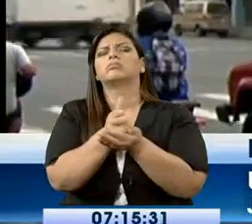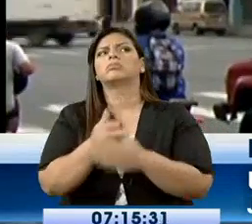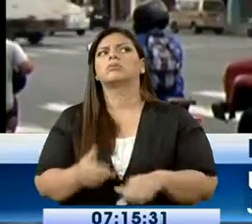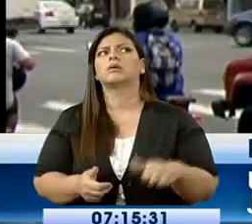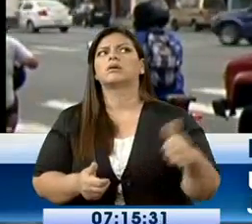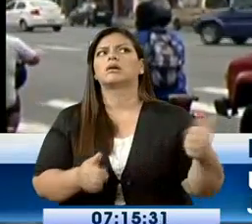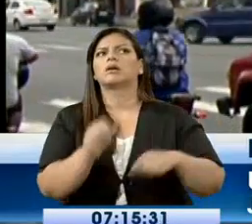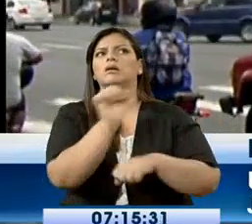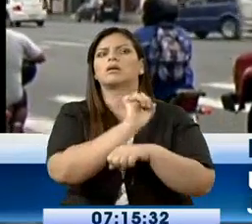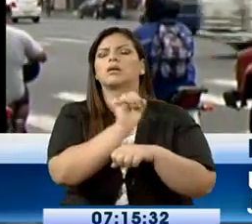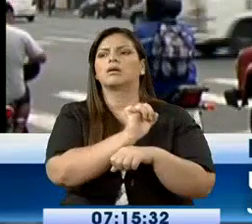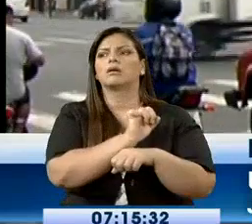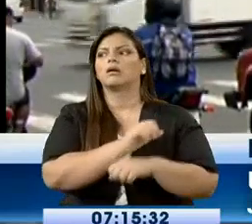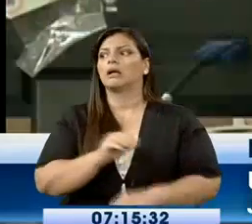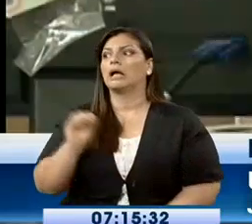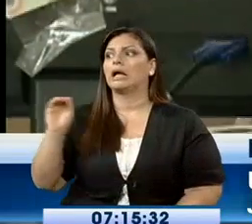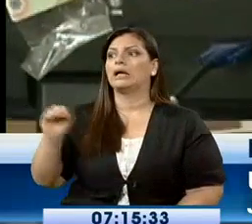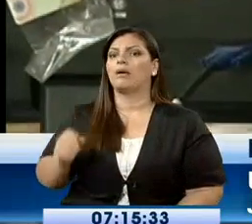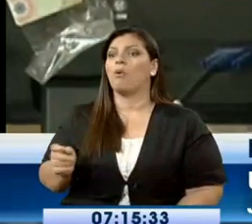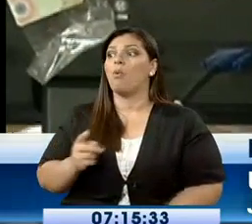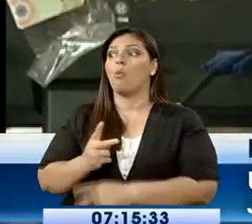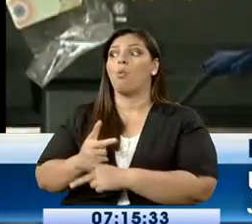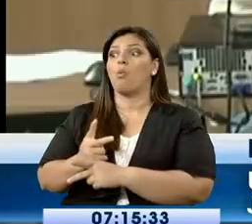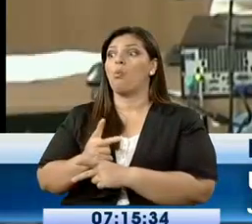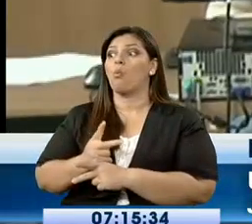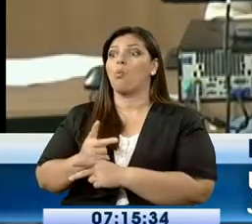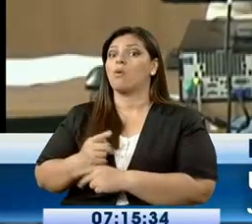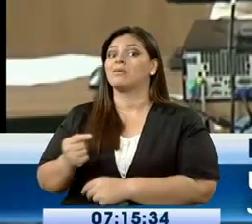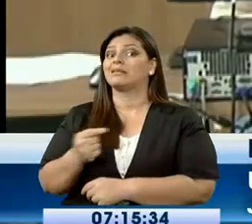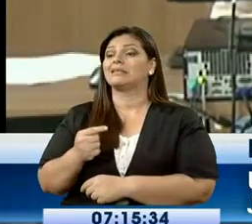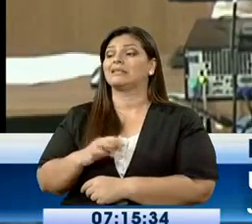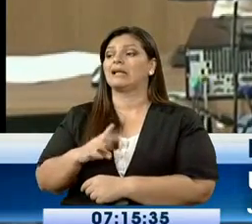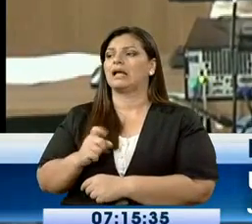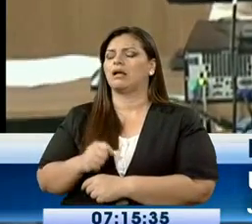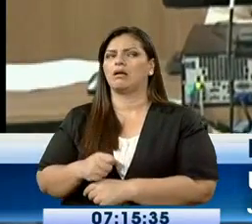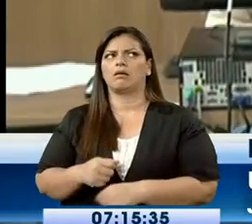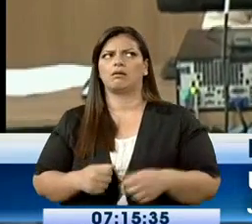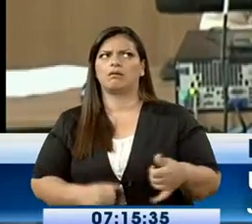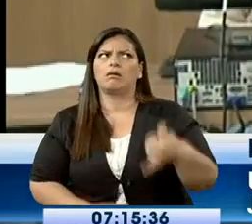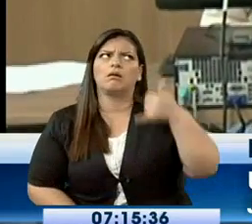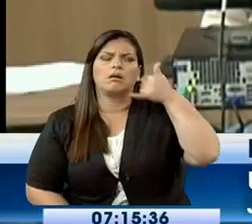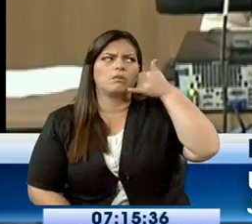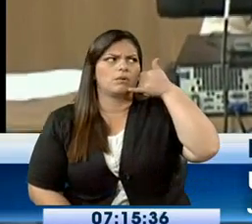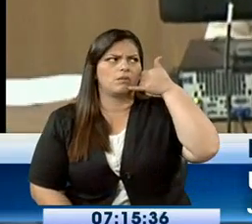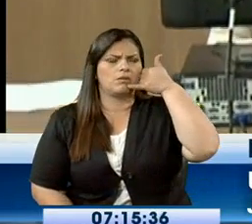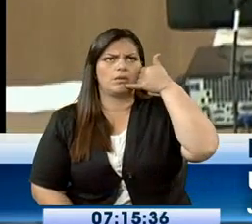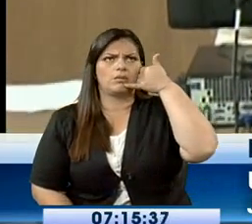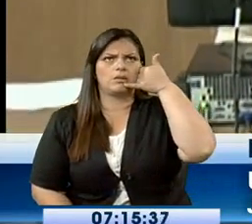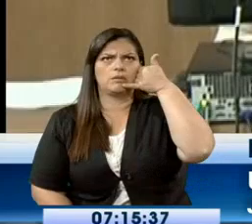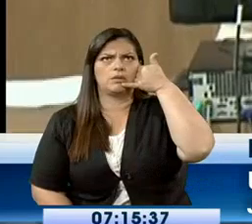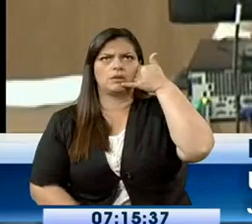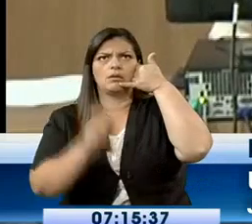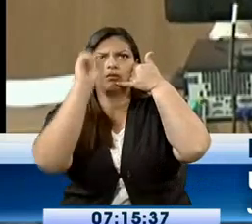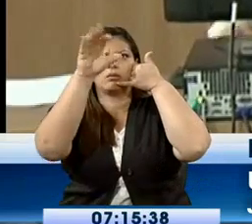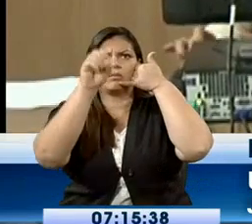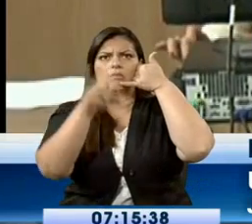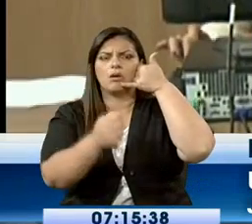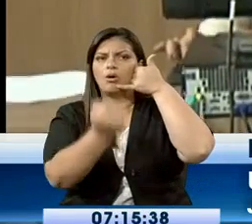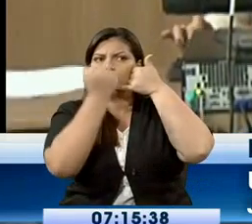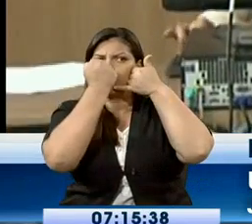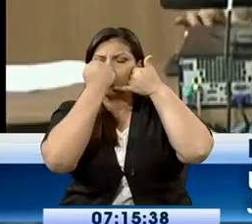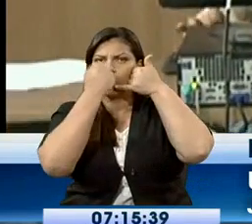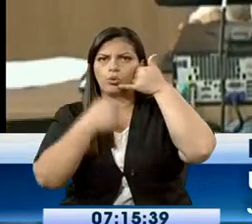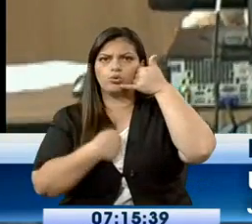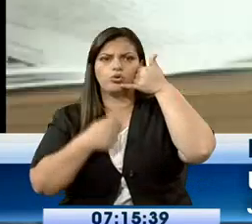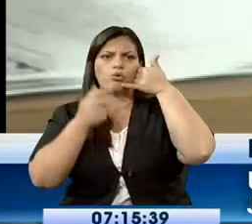que iba a ocurrir. Yo estaba distraído en el teléfono, tenía el semáforo en rojo. Yo trabajo en una cooperativa de taxis y estaba conduciendo